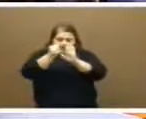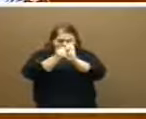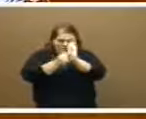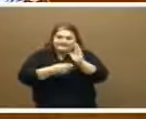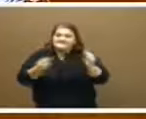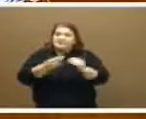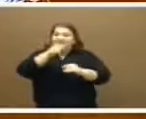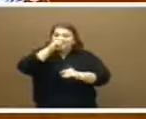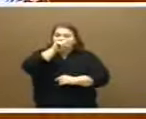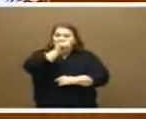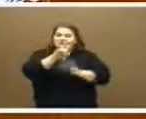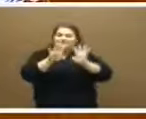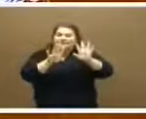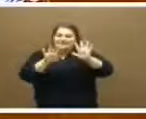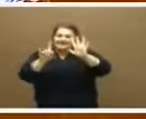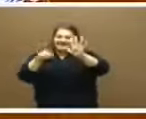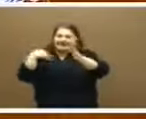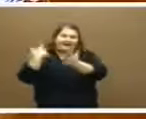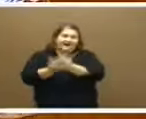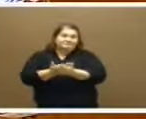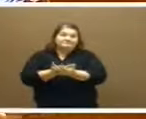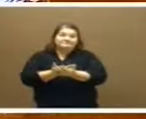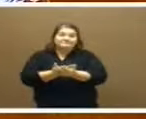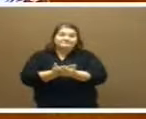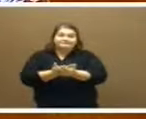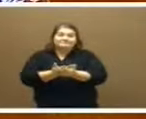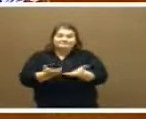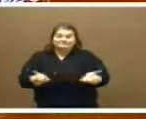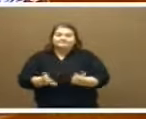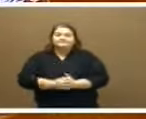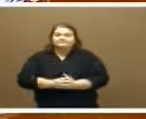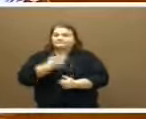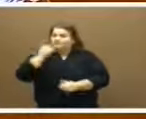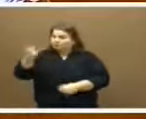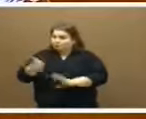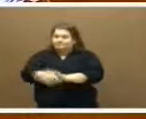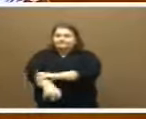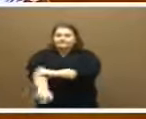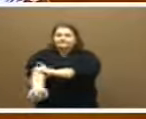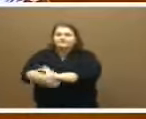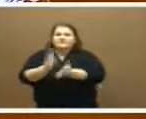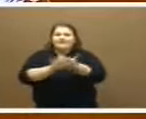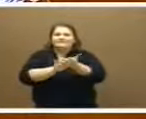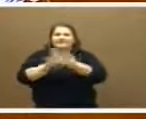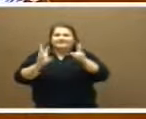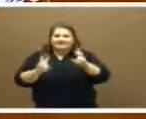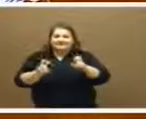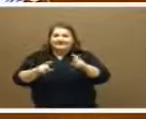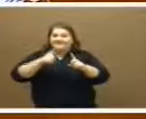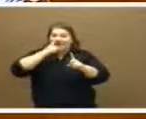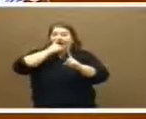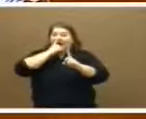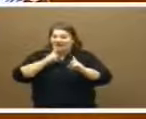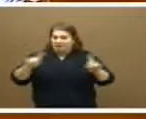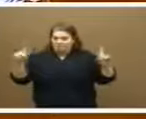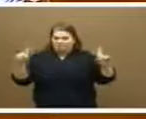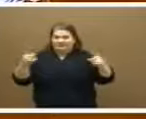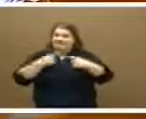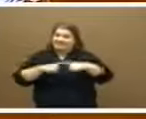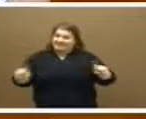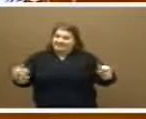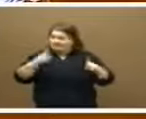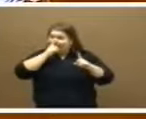desde 1996 en términos absolutos. Si usted se estaba refiriendo a términos interanuales, que no es lo mismo,